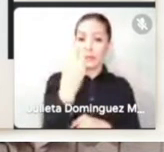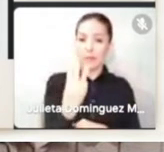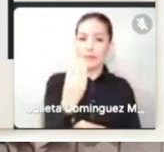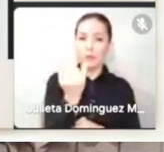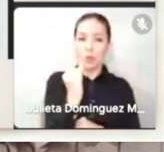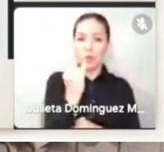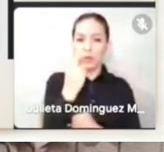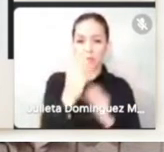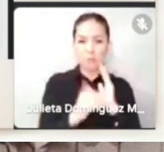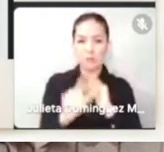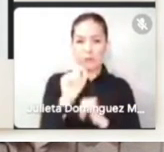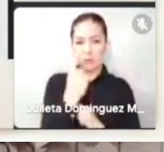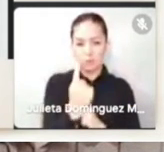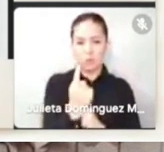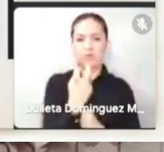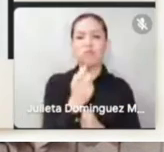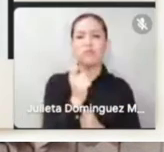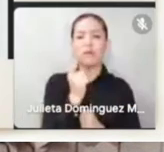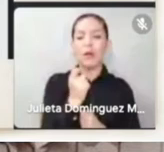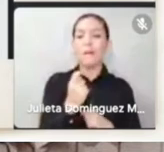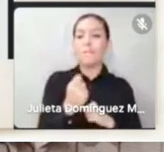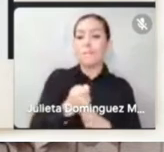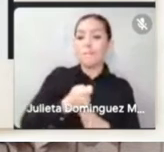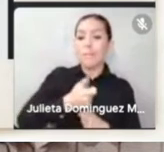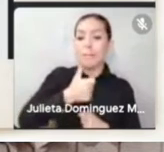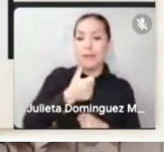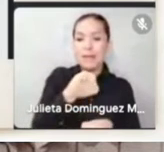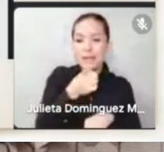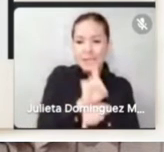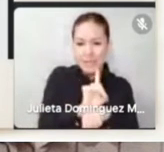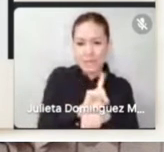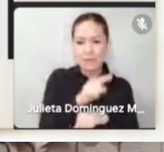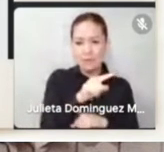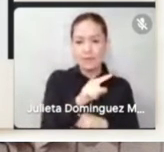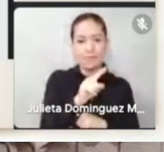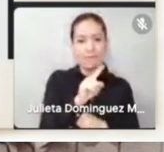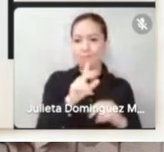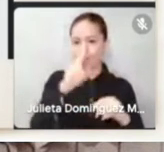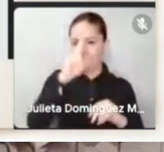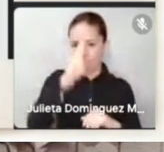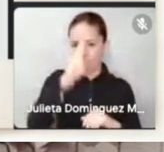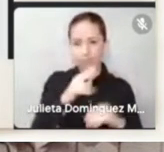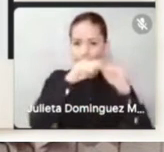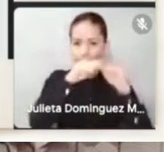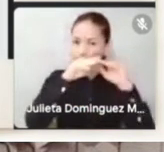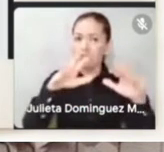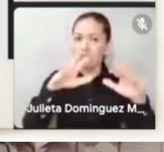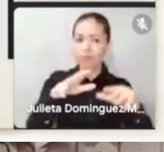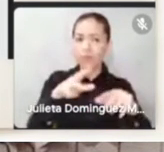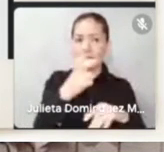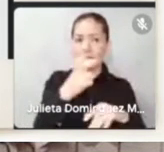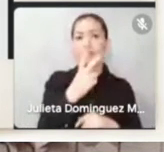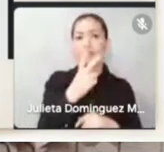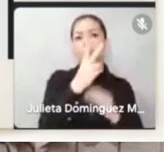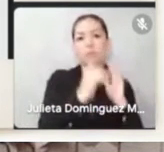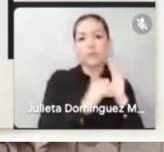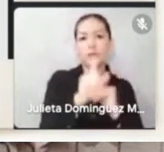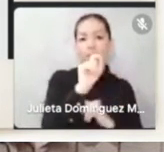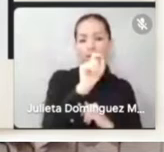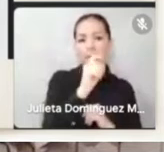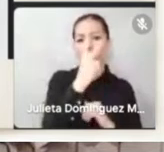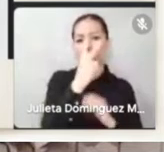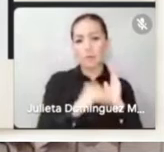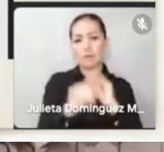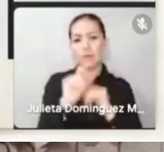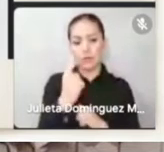esto es, el primer día de la veda electoral correspondiente al proceso comicial local 2020-2021. No